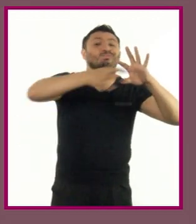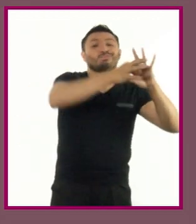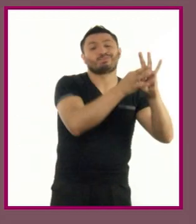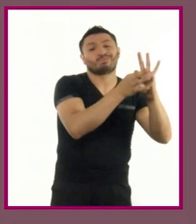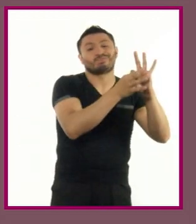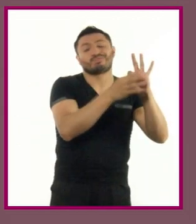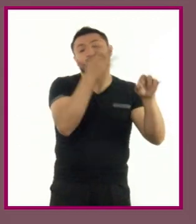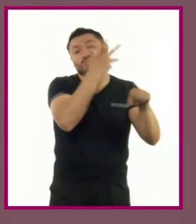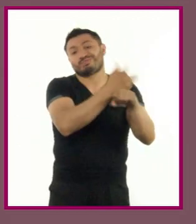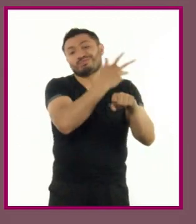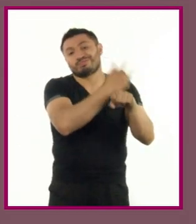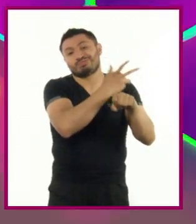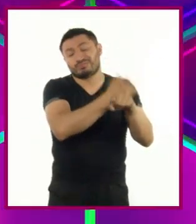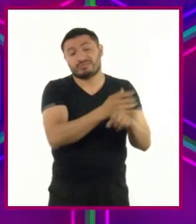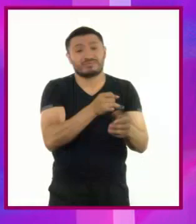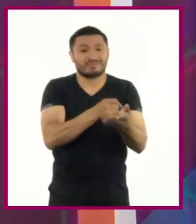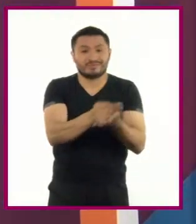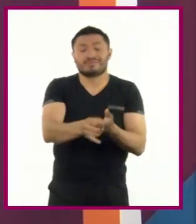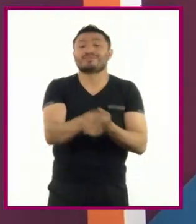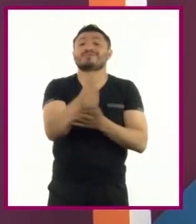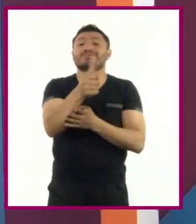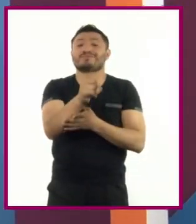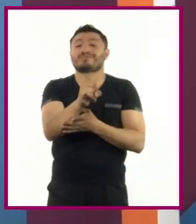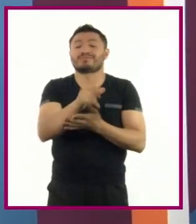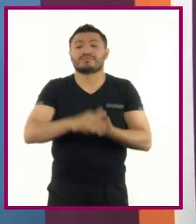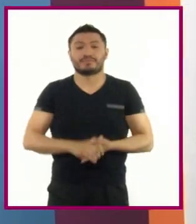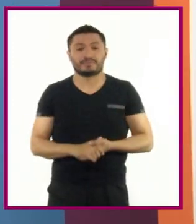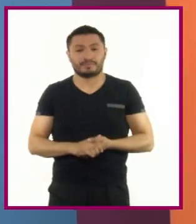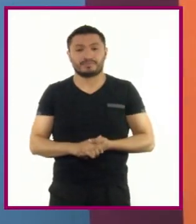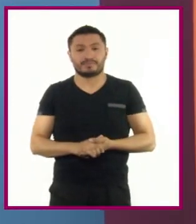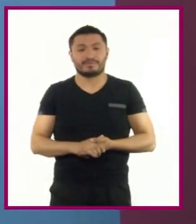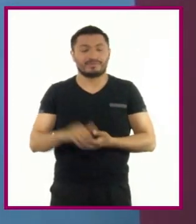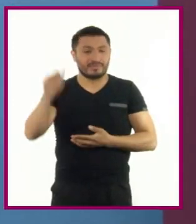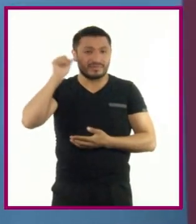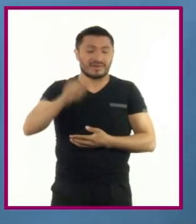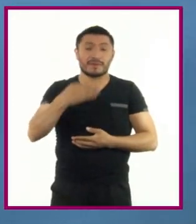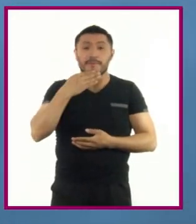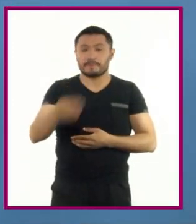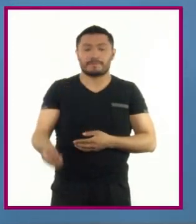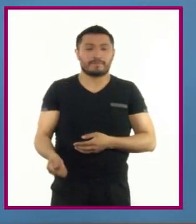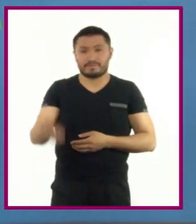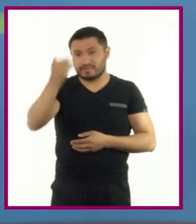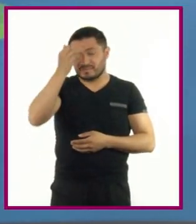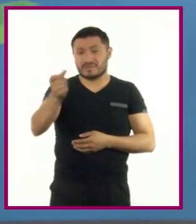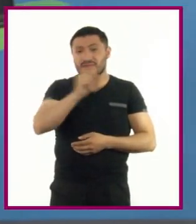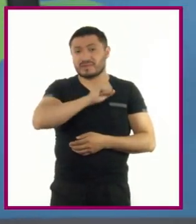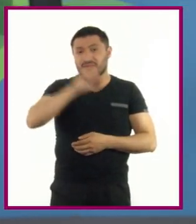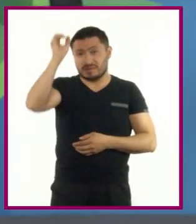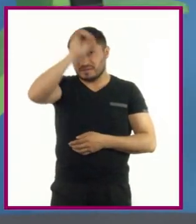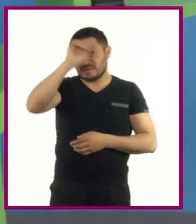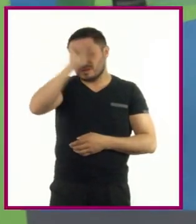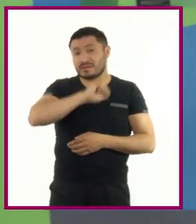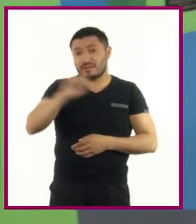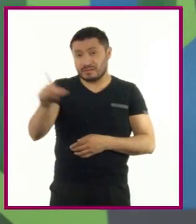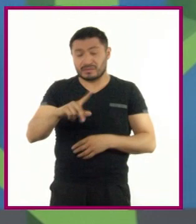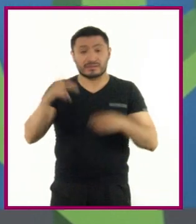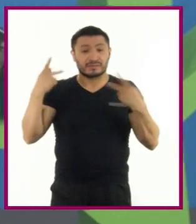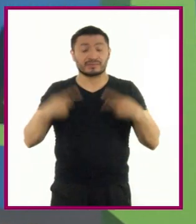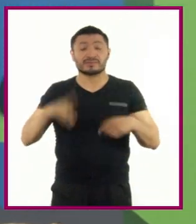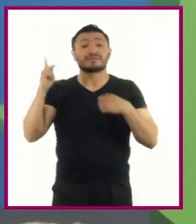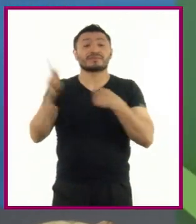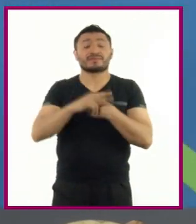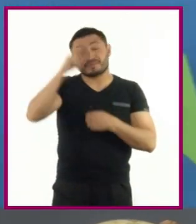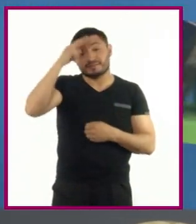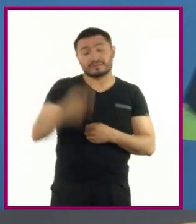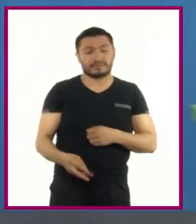Estados Unidos y la decisión se tomó. Siempre es bueno escuchar a los expertos de nuestro país, pues contribuyen a esclarecer